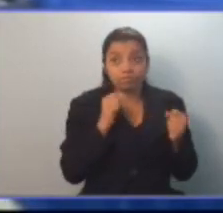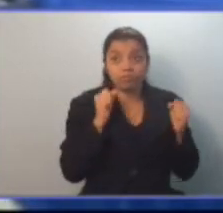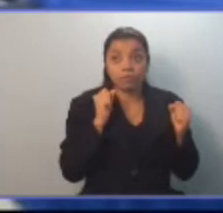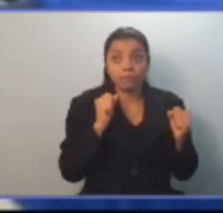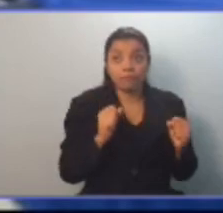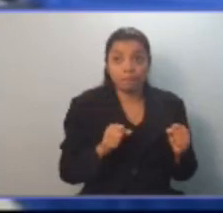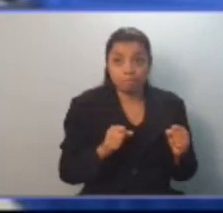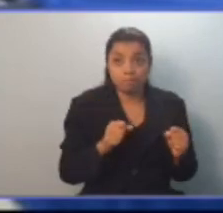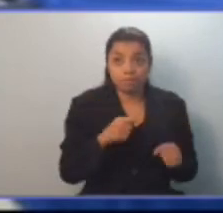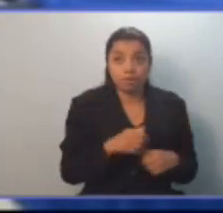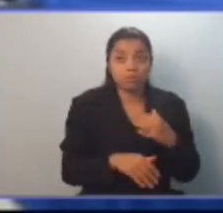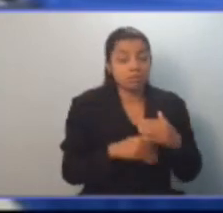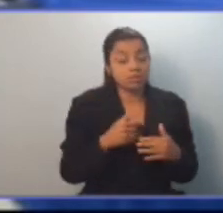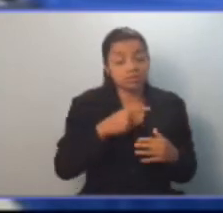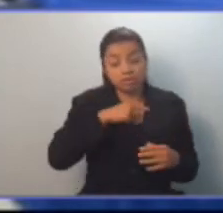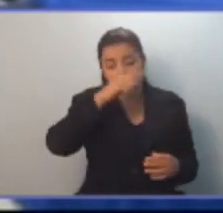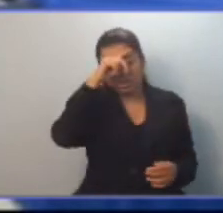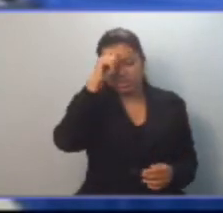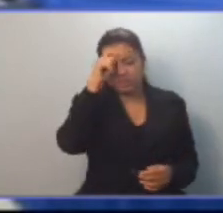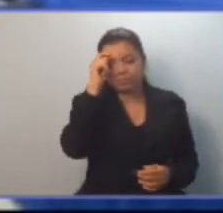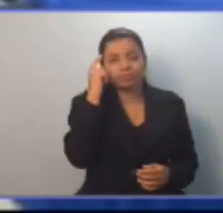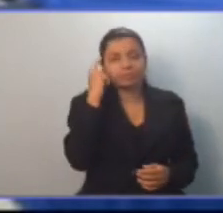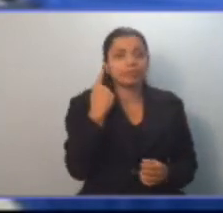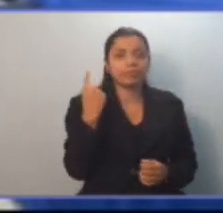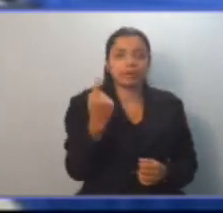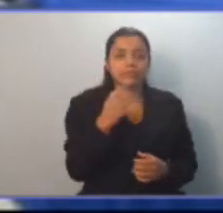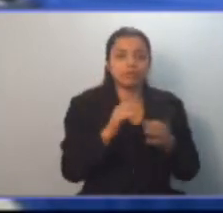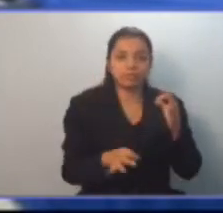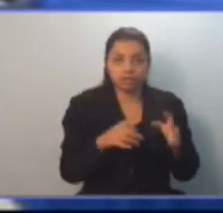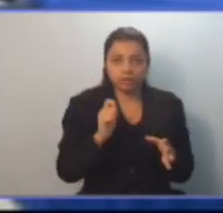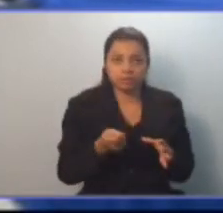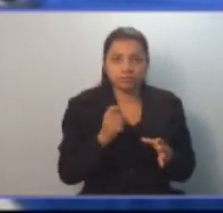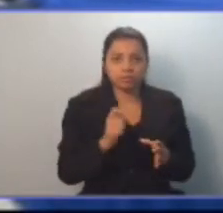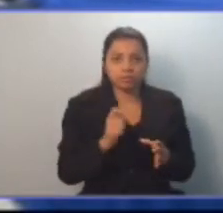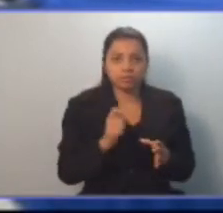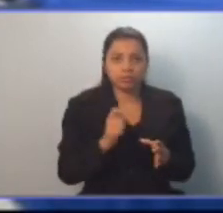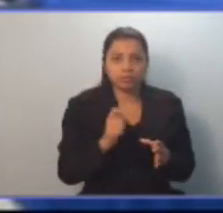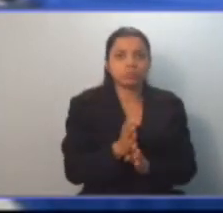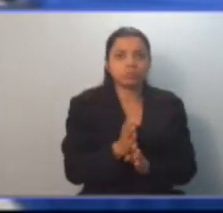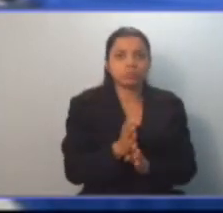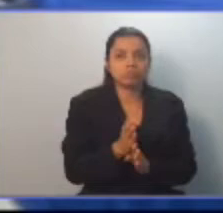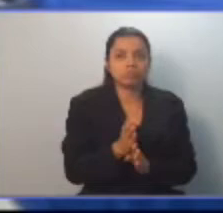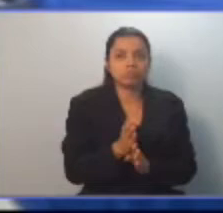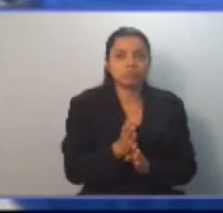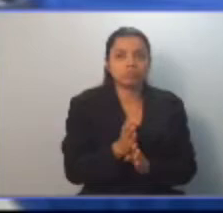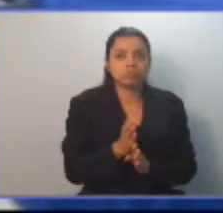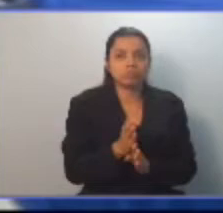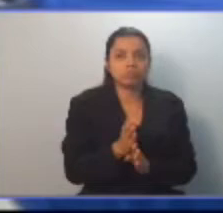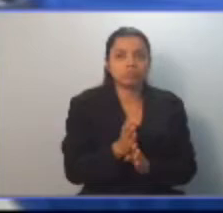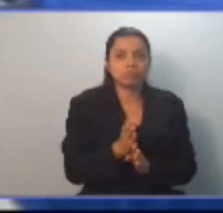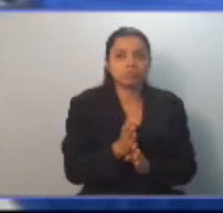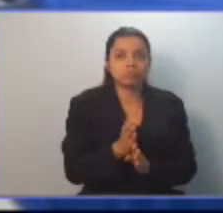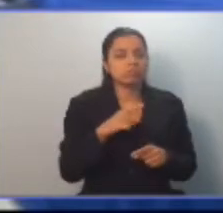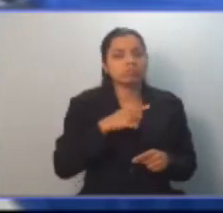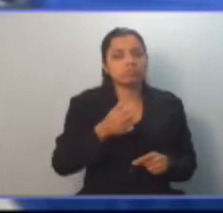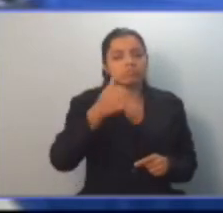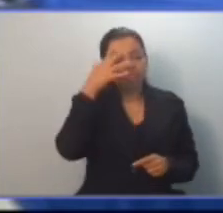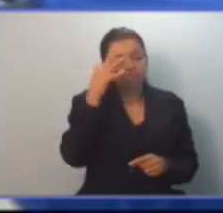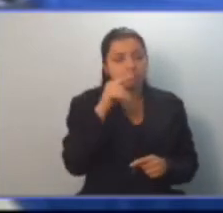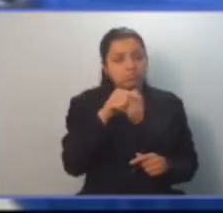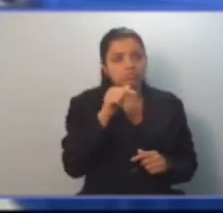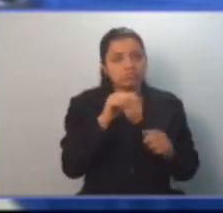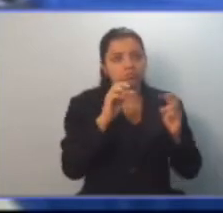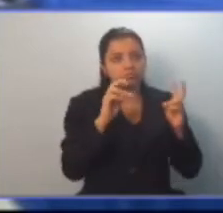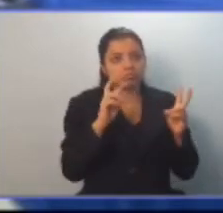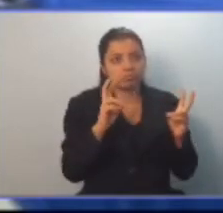crear una área de trabajo para los abogados en el libre ejercicio de la profesión. Creo que esta área siempre ha estado